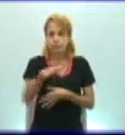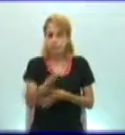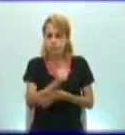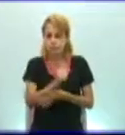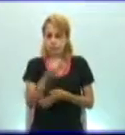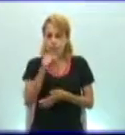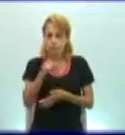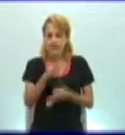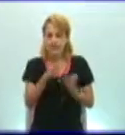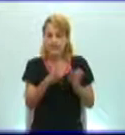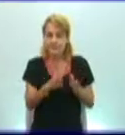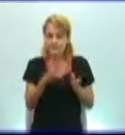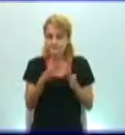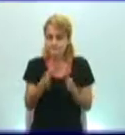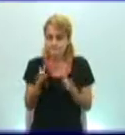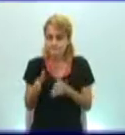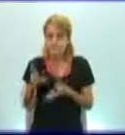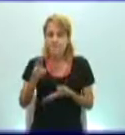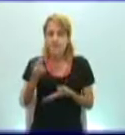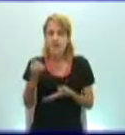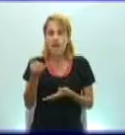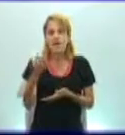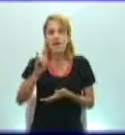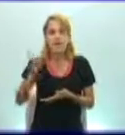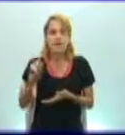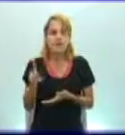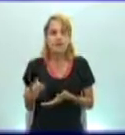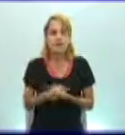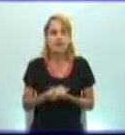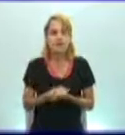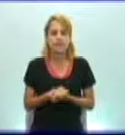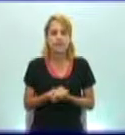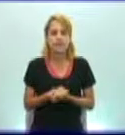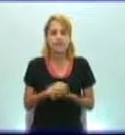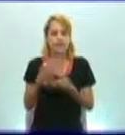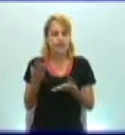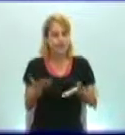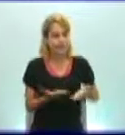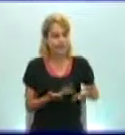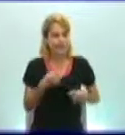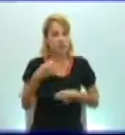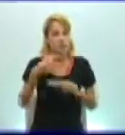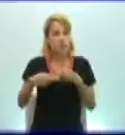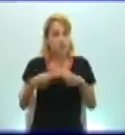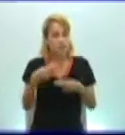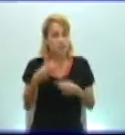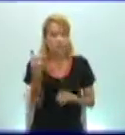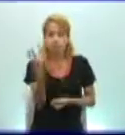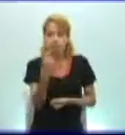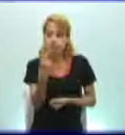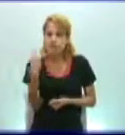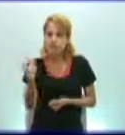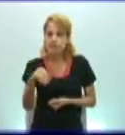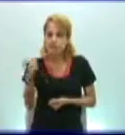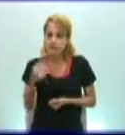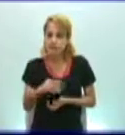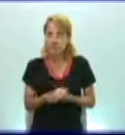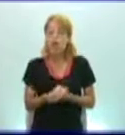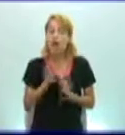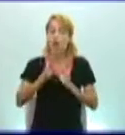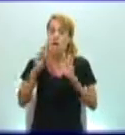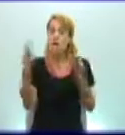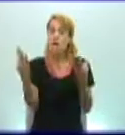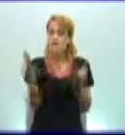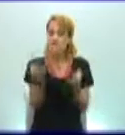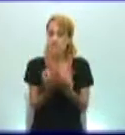este órgano que es la raíz en la planta, yo los invito a realizar 2 actividades con su familia